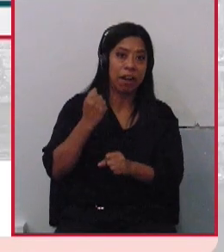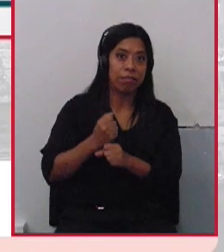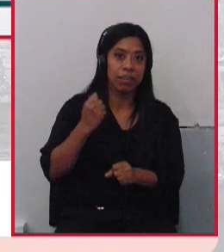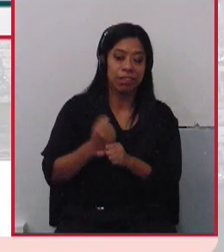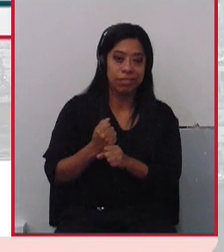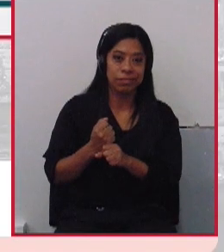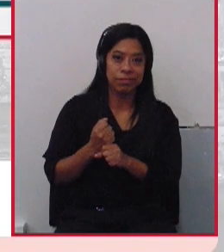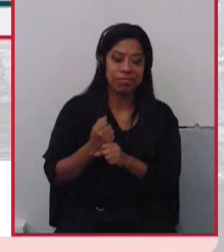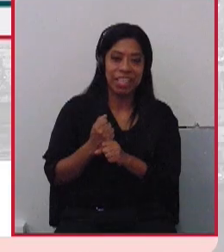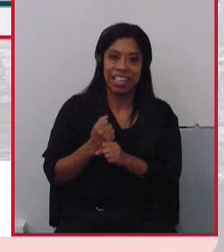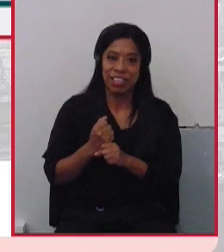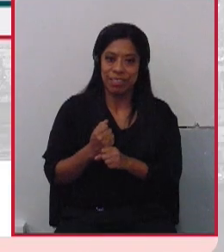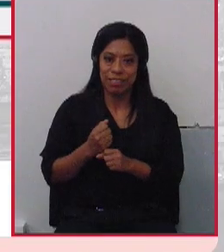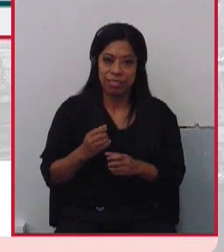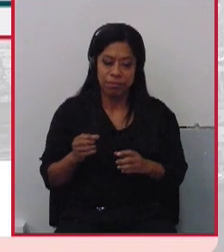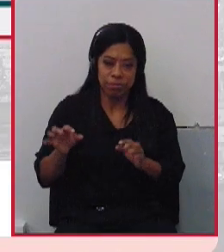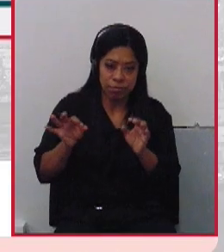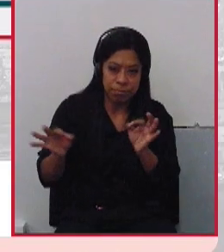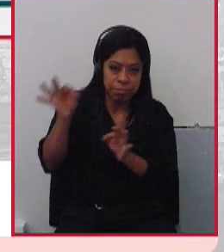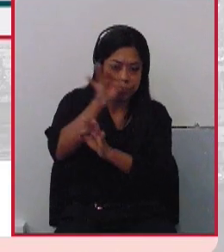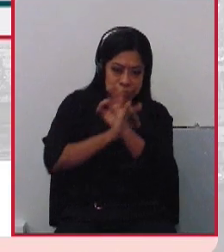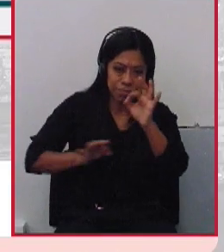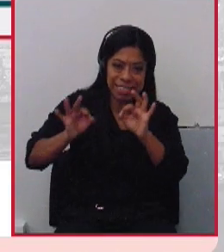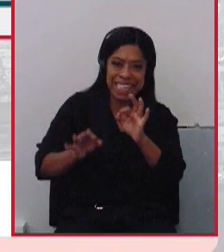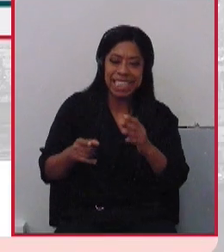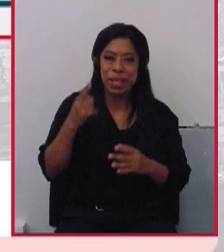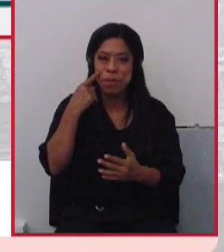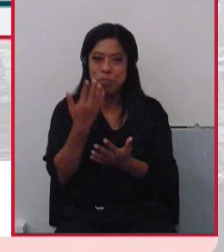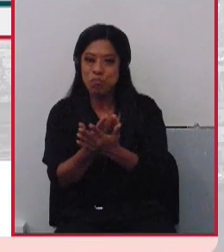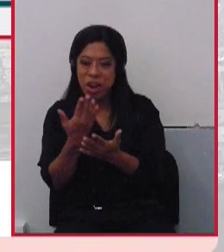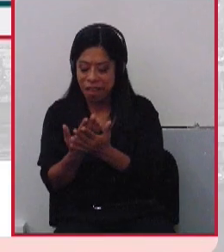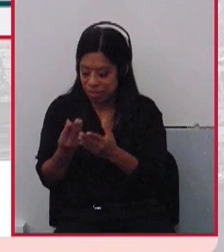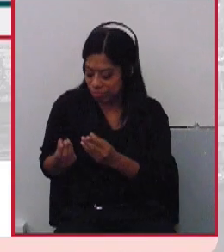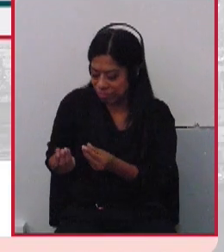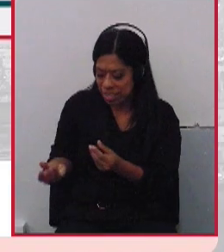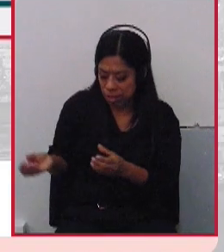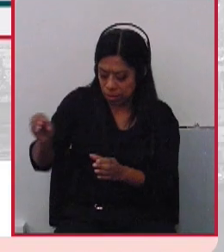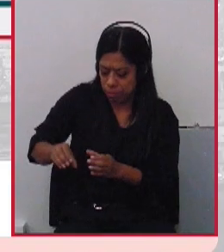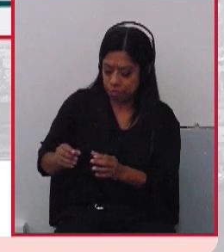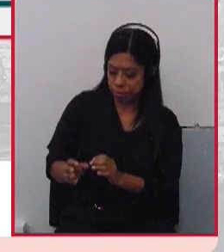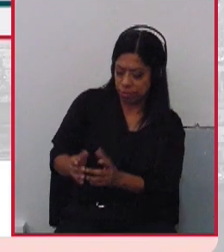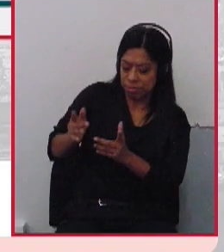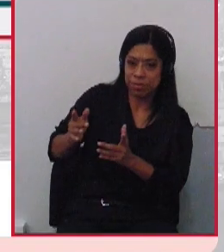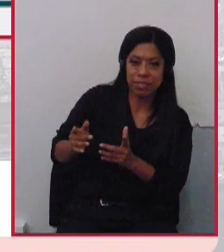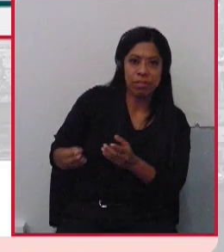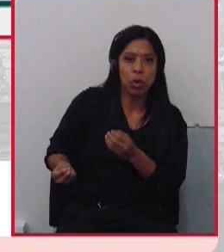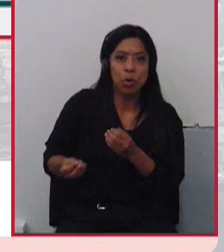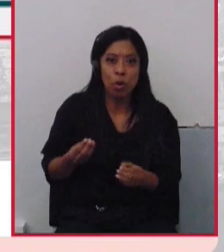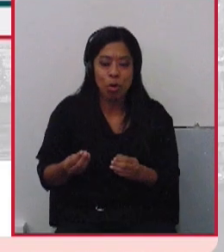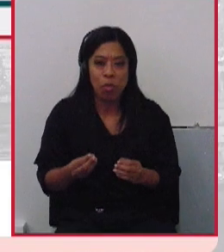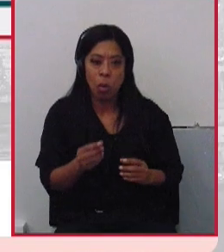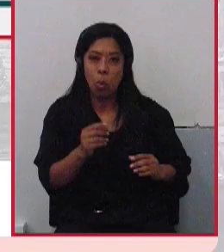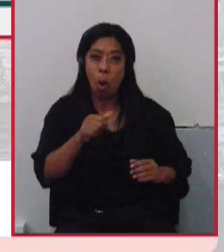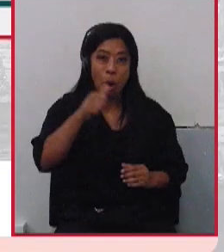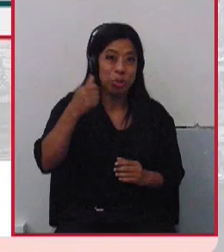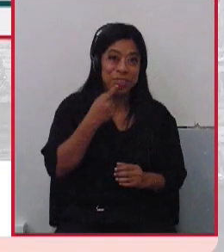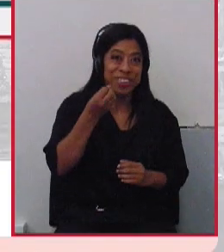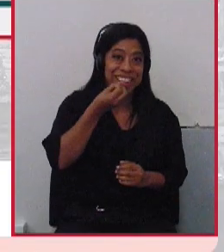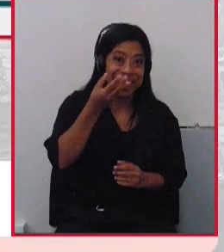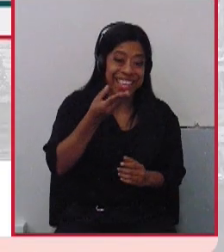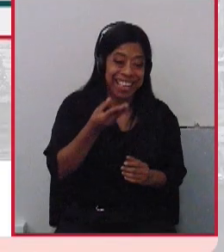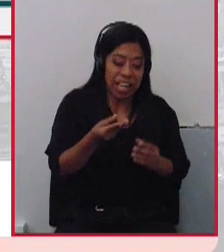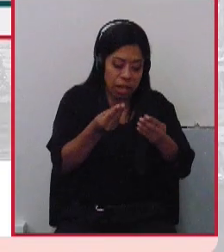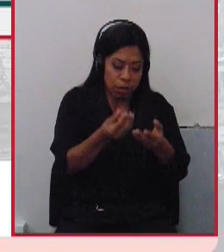trabajando en el circuito, las pruebas de los reactivos, evaluación de la sobreespumación que les comenté hace un